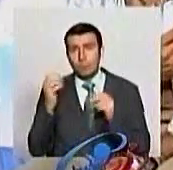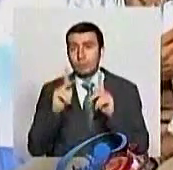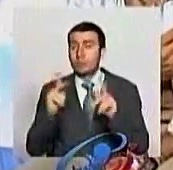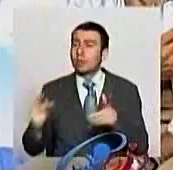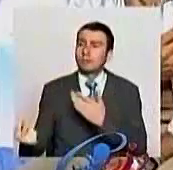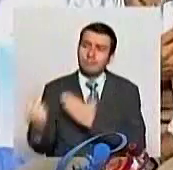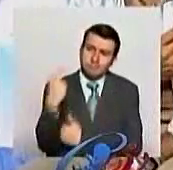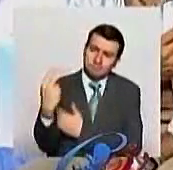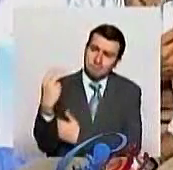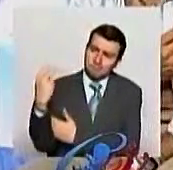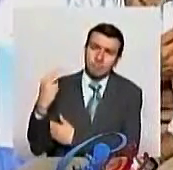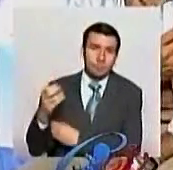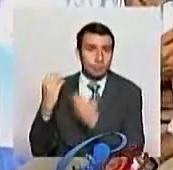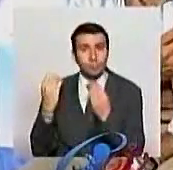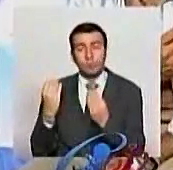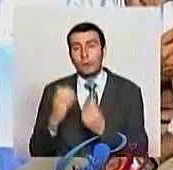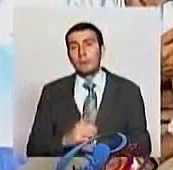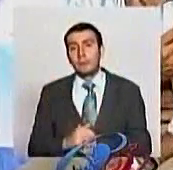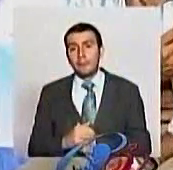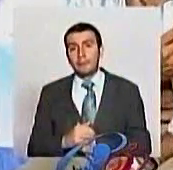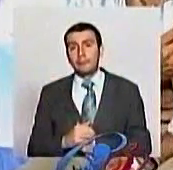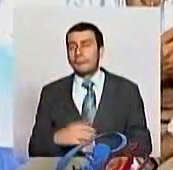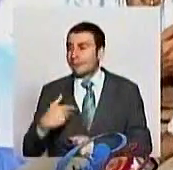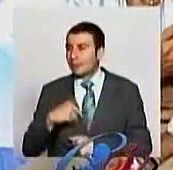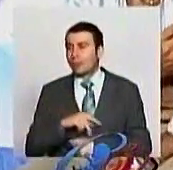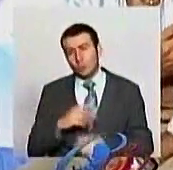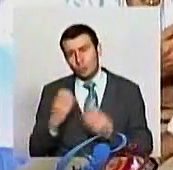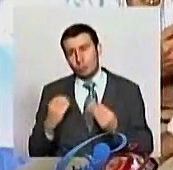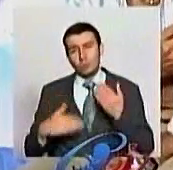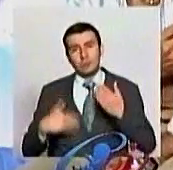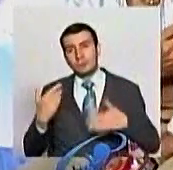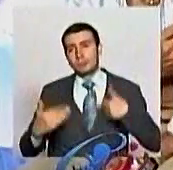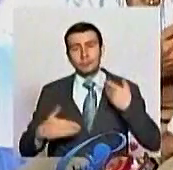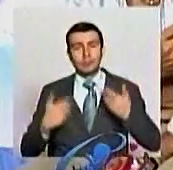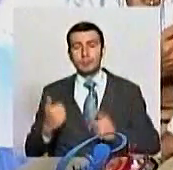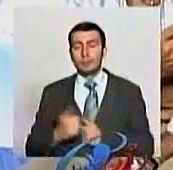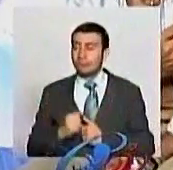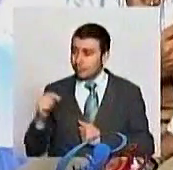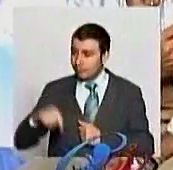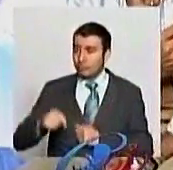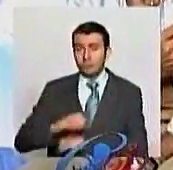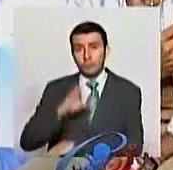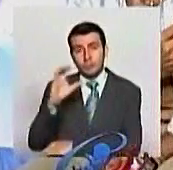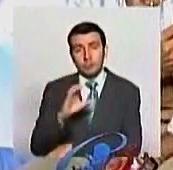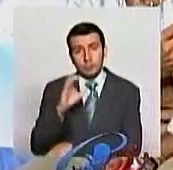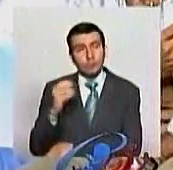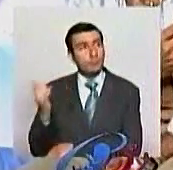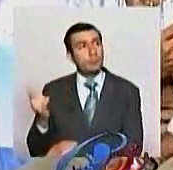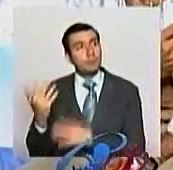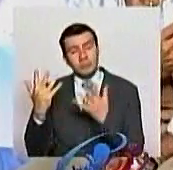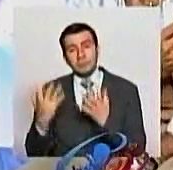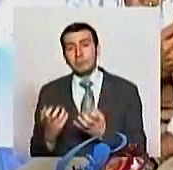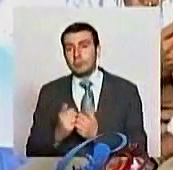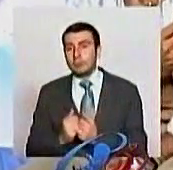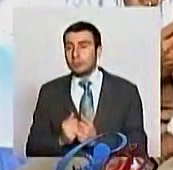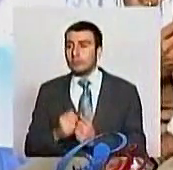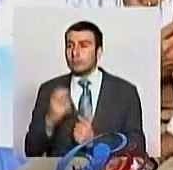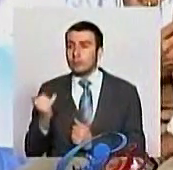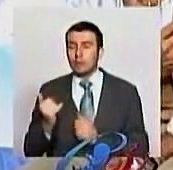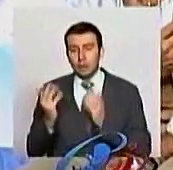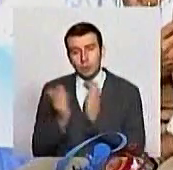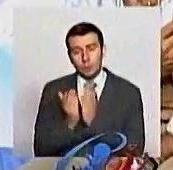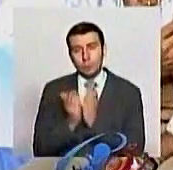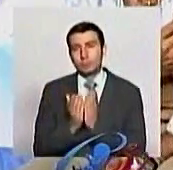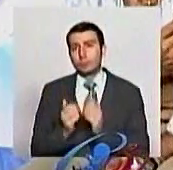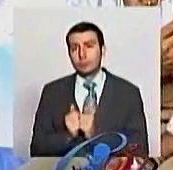televidentes. Nos da mucha alegría que los colombianos quieran tener una parte educativa,